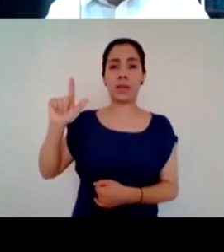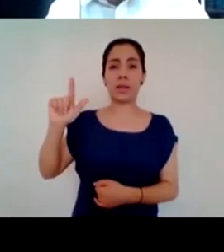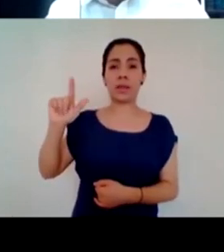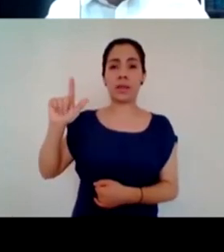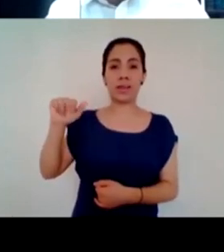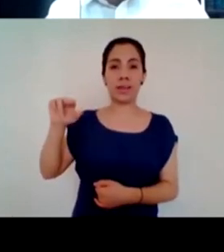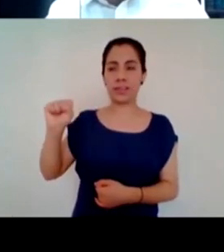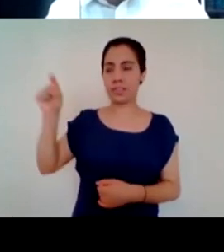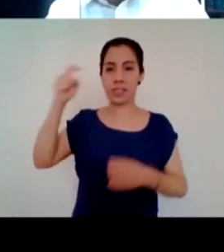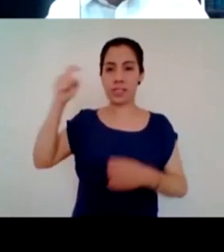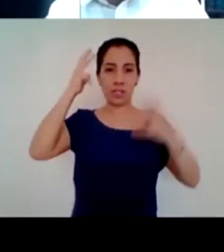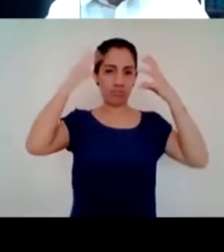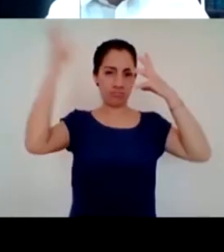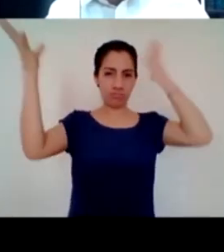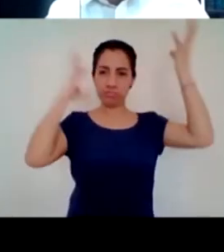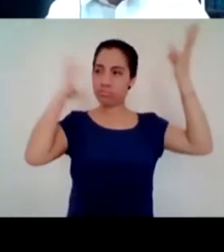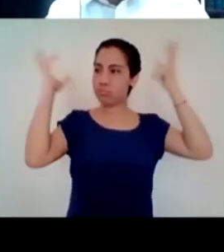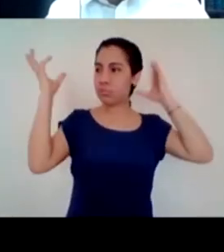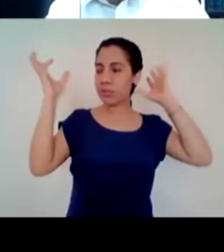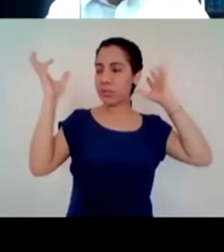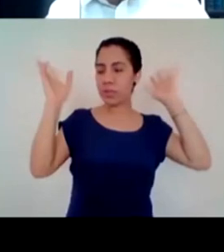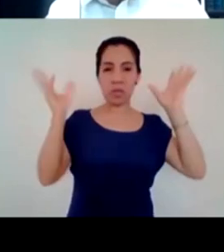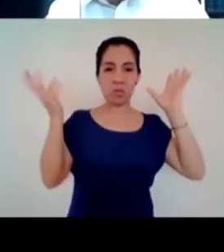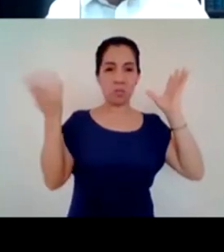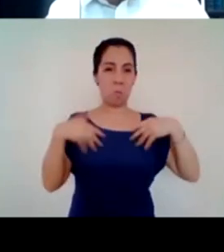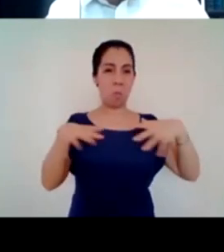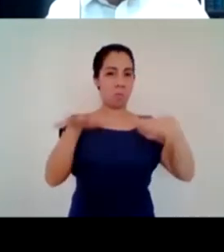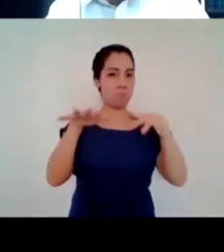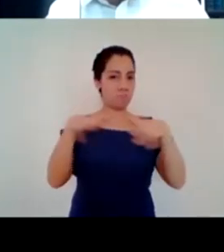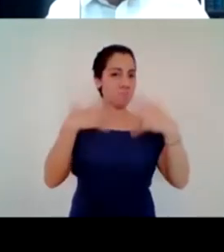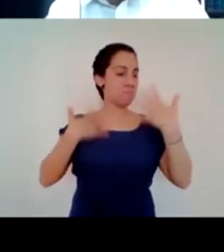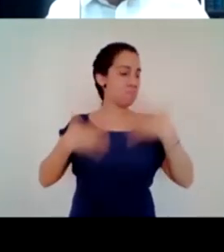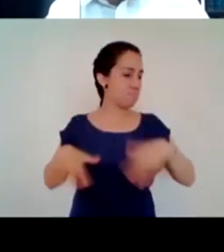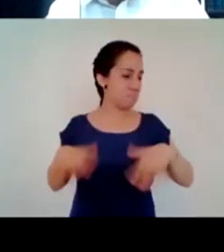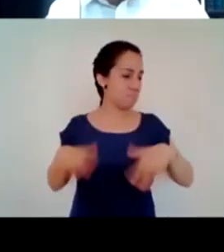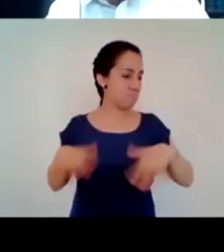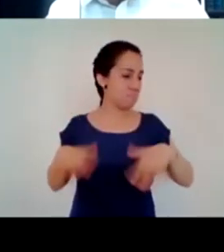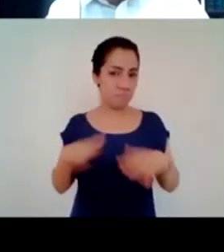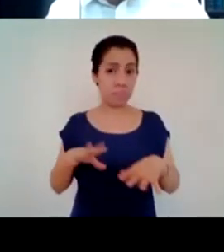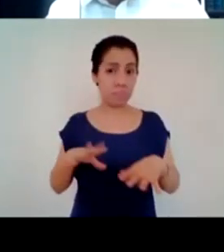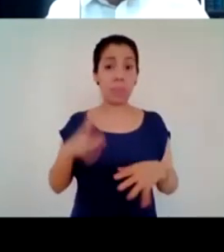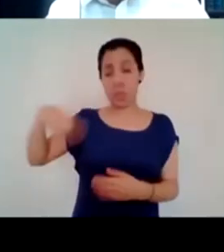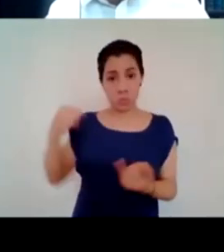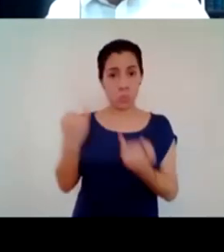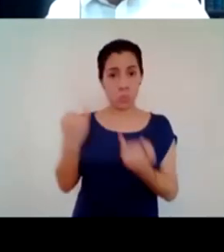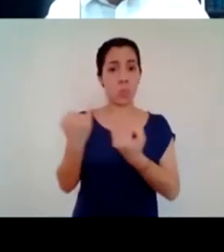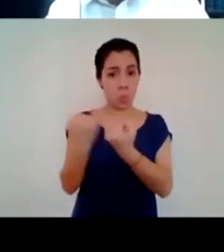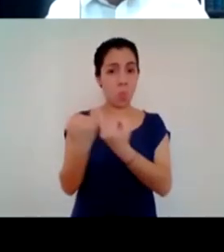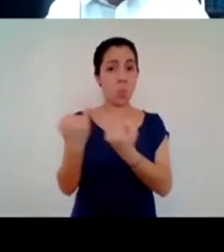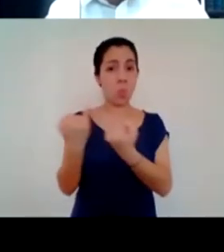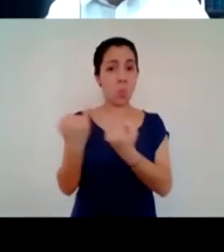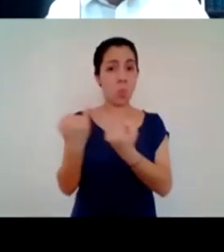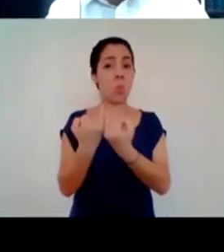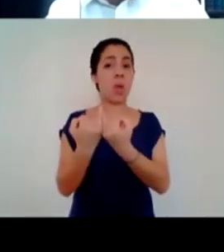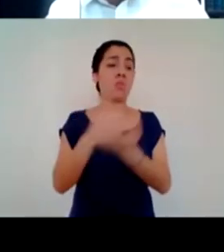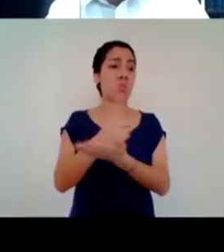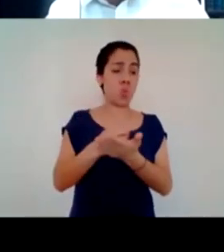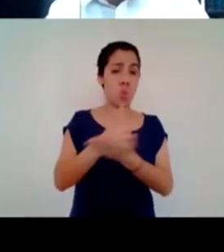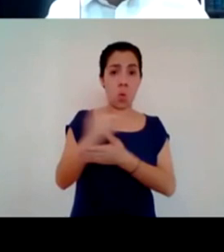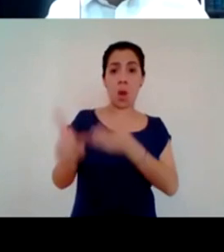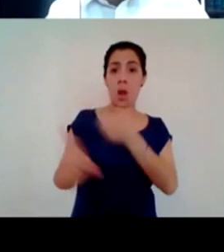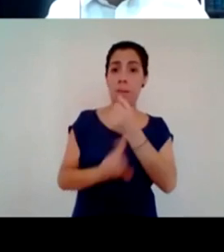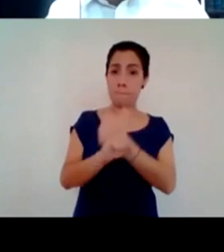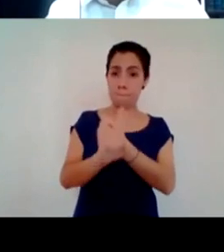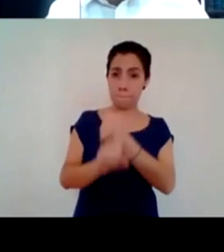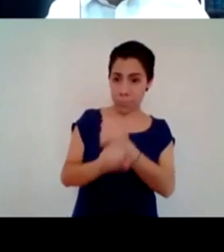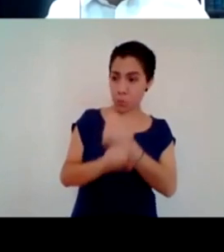como suelen ser estos camaradas, y todos venían de haber tenido problemas también fuertes de drogas, ¿no? Habían vivido en situaciones de calle, habían